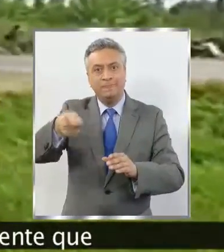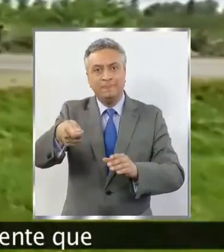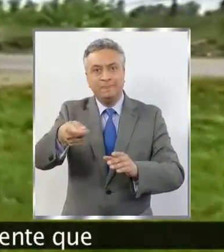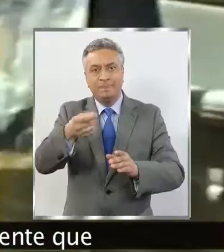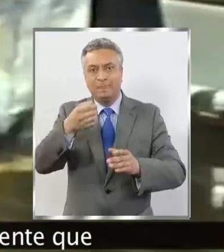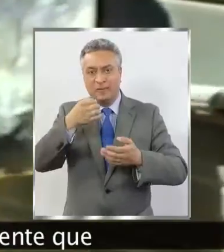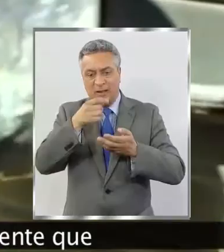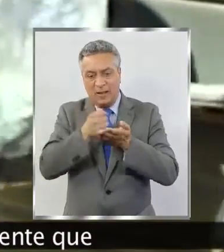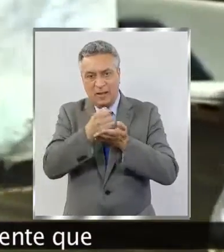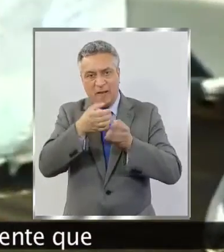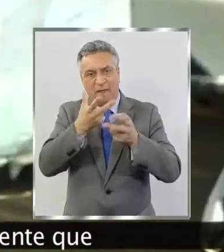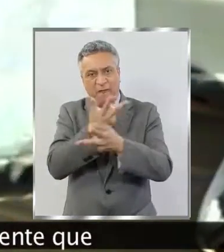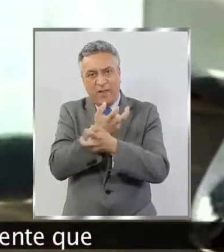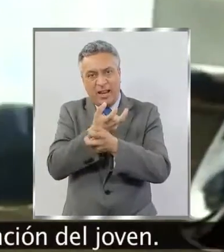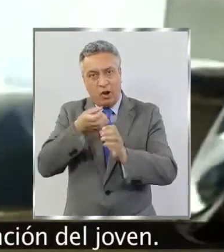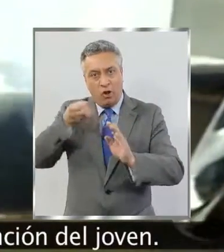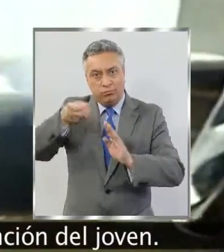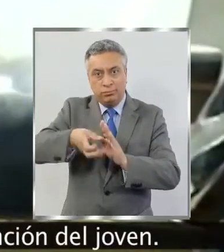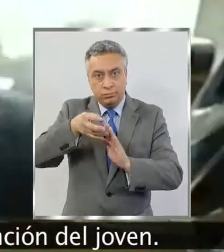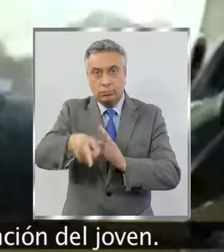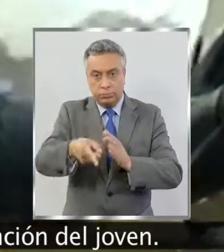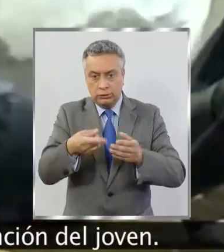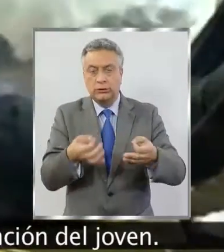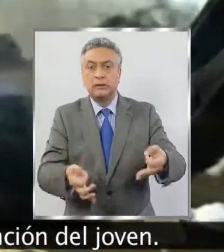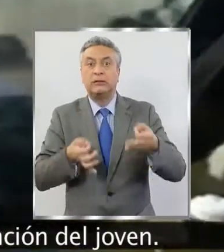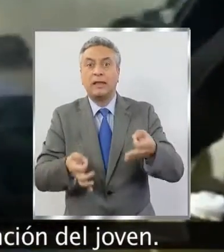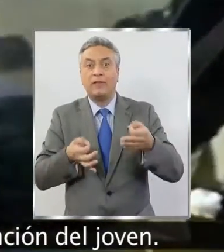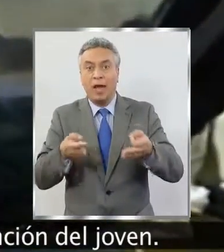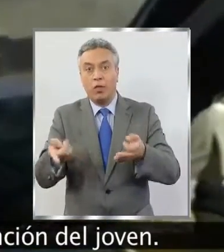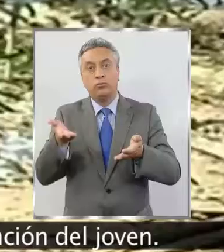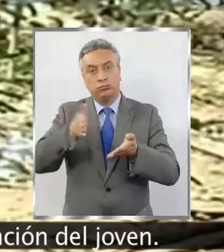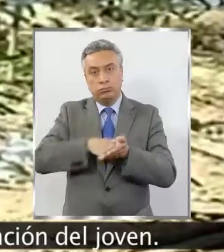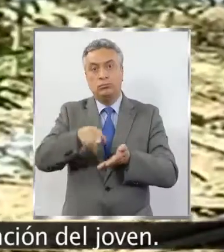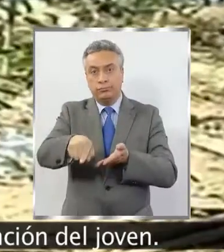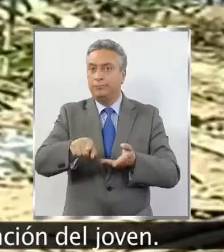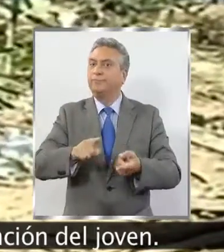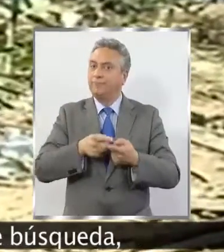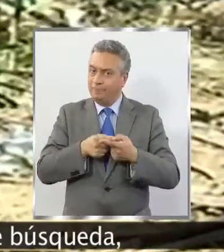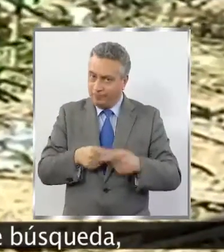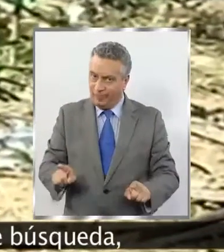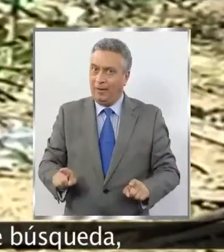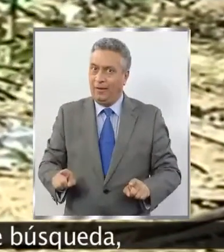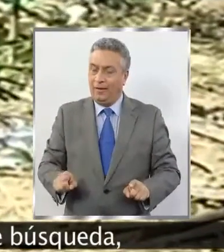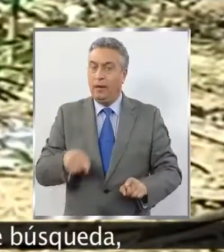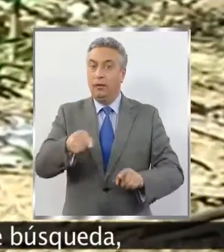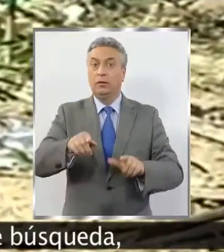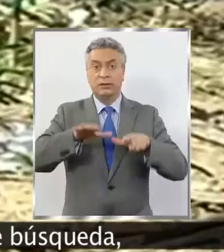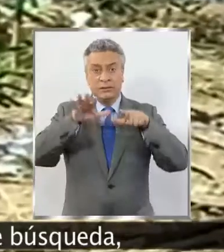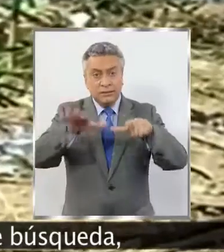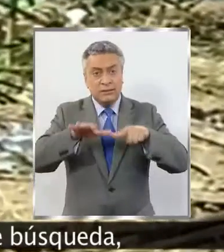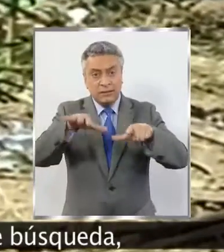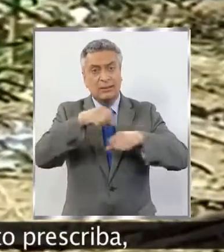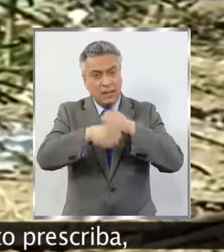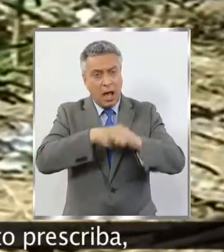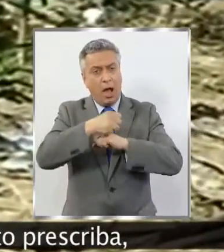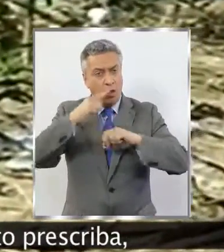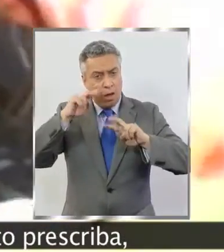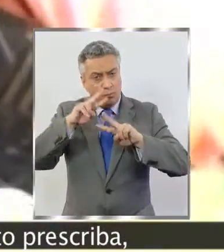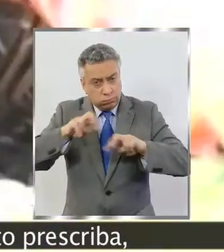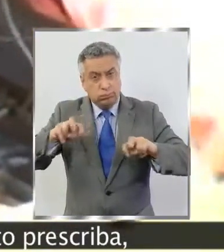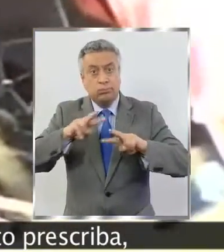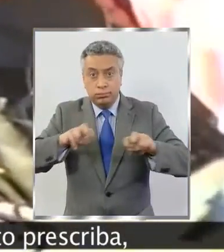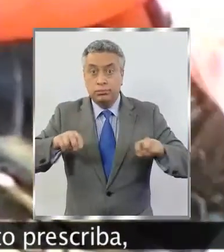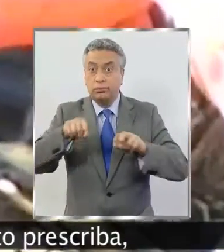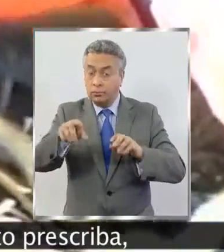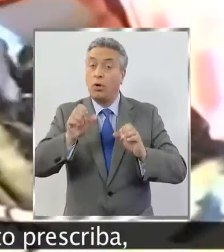pentobarbital, antecedente que modificó el certificado de defunción del joven. Luego de 17 años de búsqueda, la